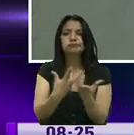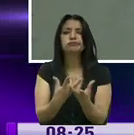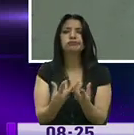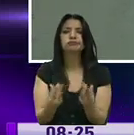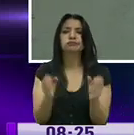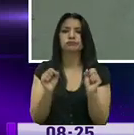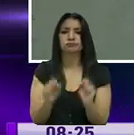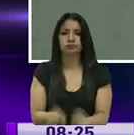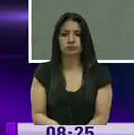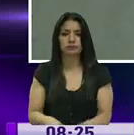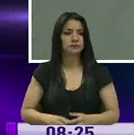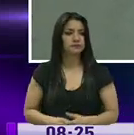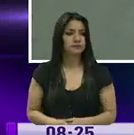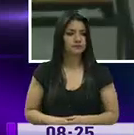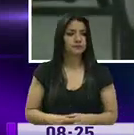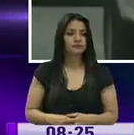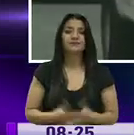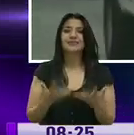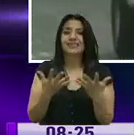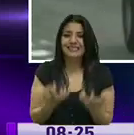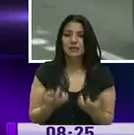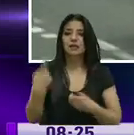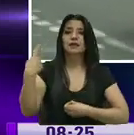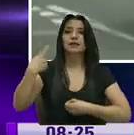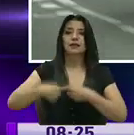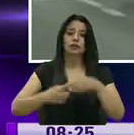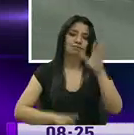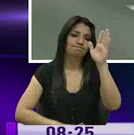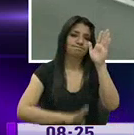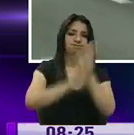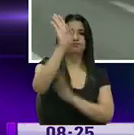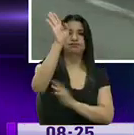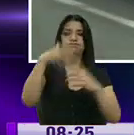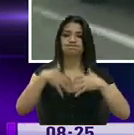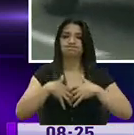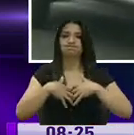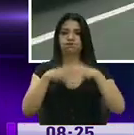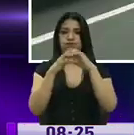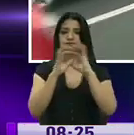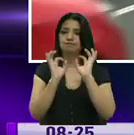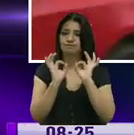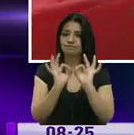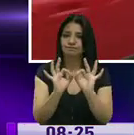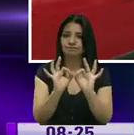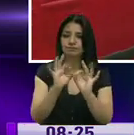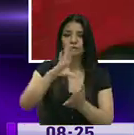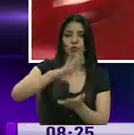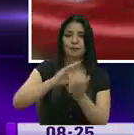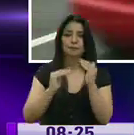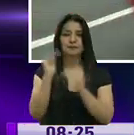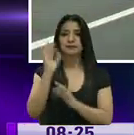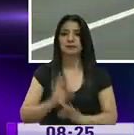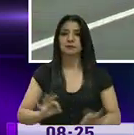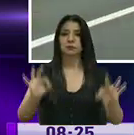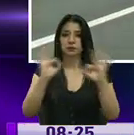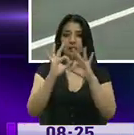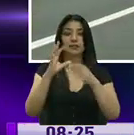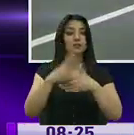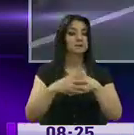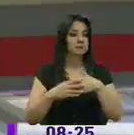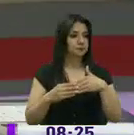porque todo lo que queremos es que kito siga creciendo o que regrese a ser una de las ciudades más importantes de latinoamérica